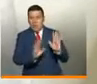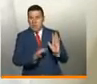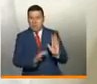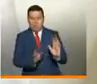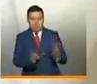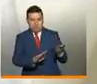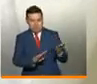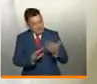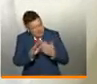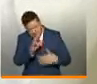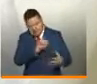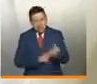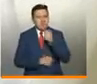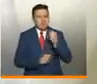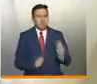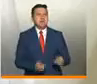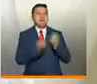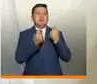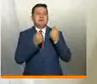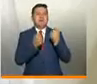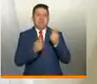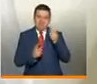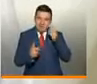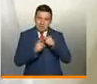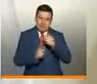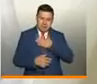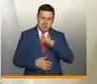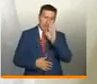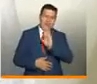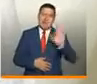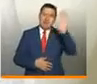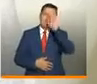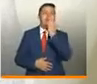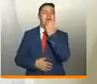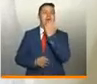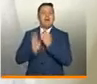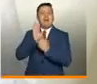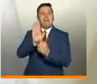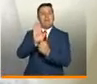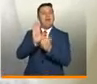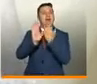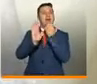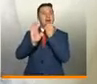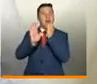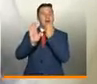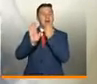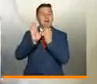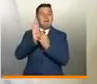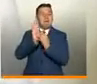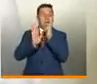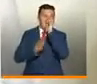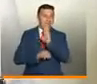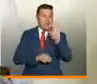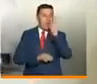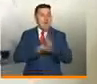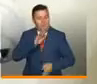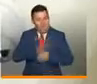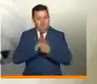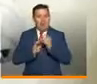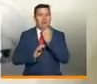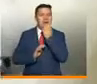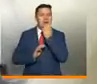cosa. Y aquí en nuestro departamento somos ejemplo nacional. Queremos seguir siendo ejemplo